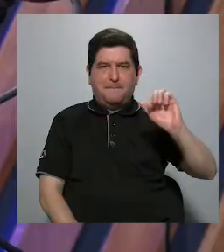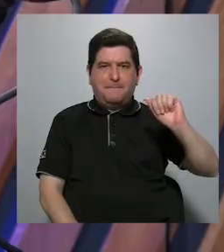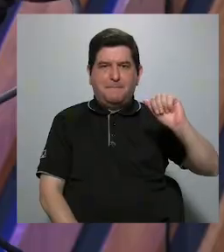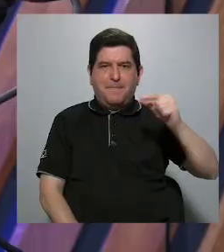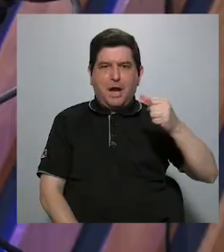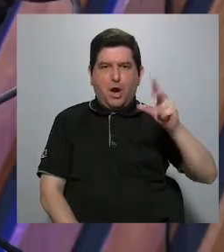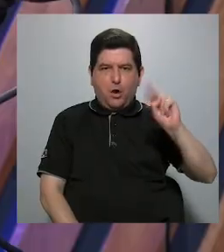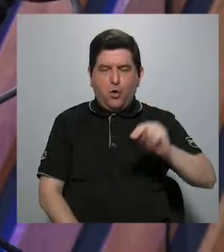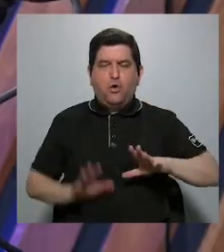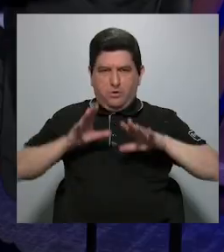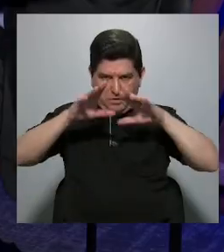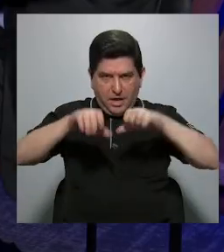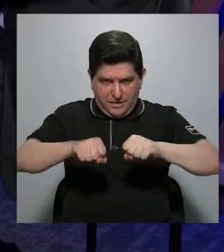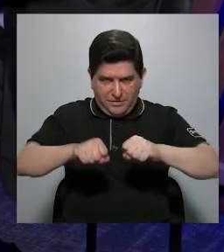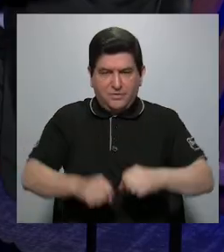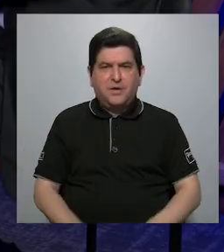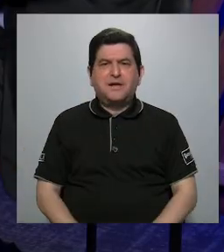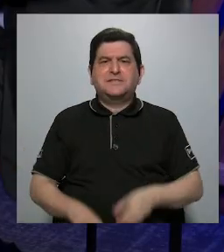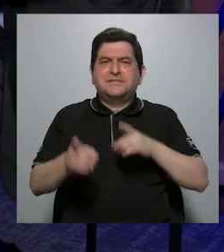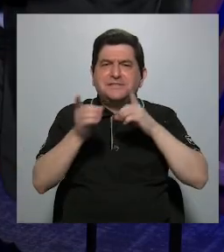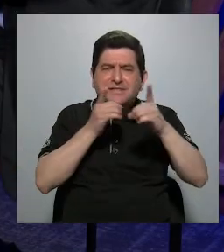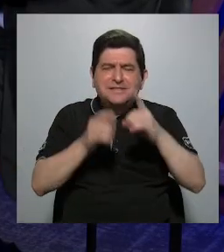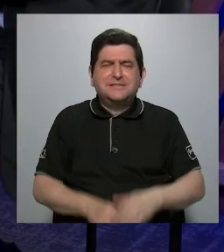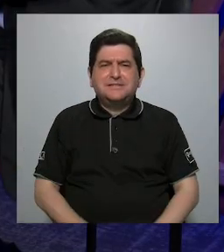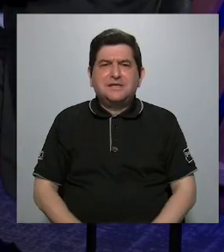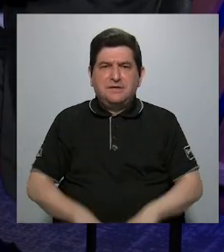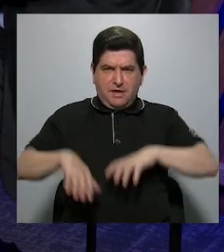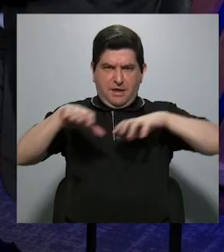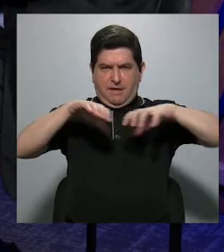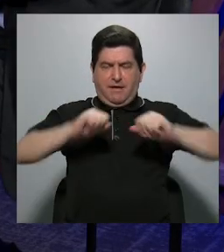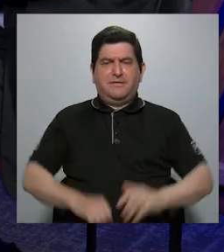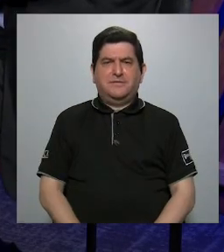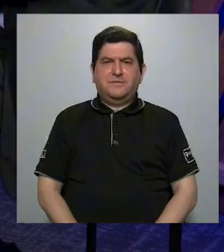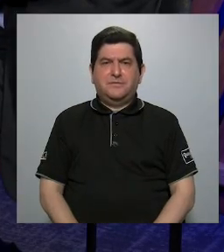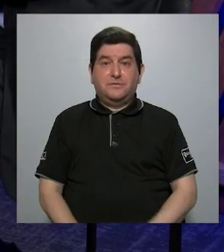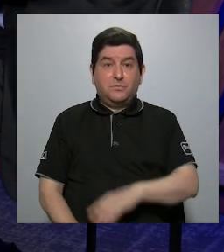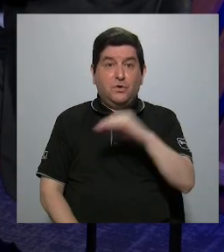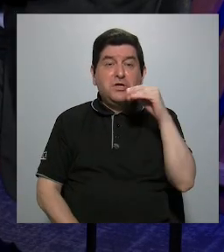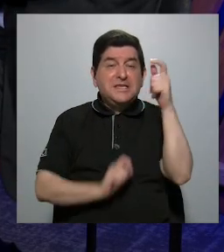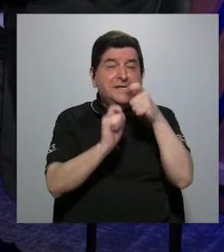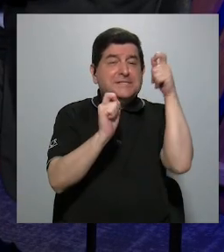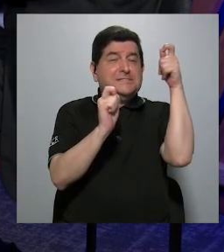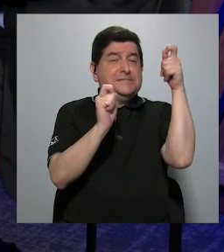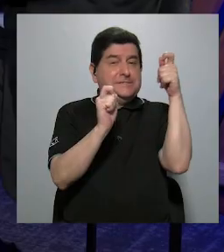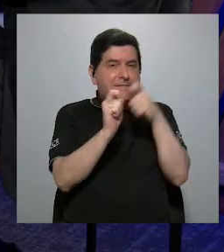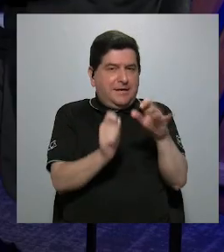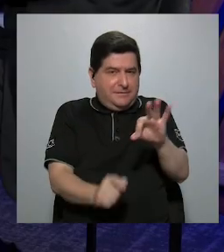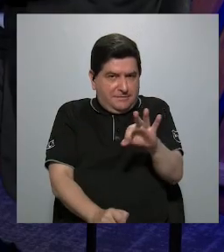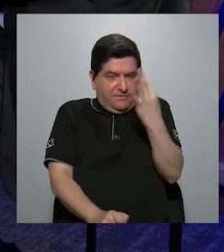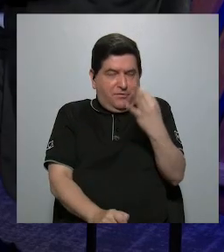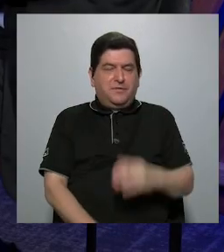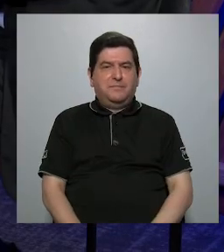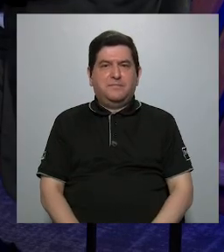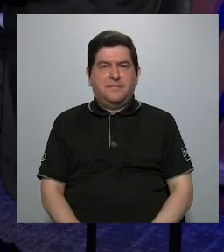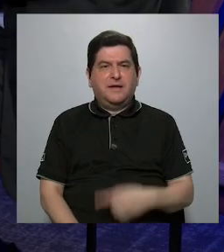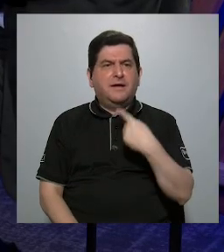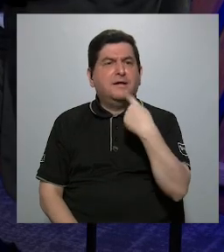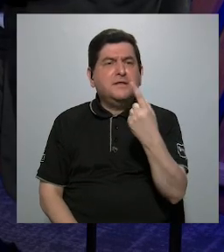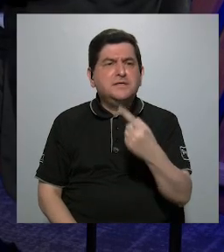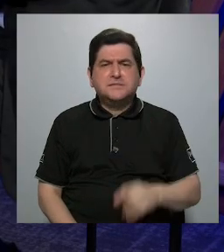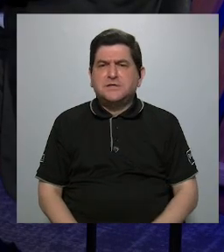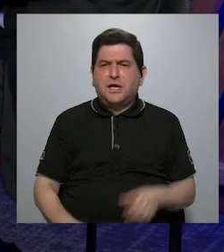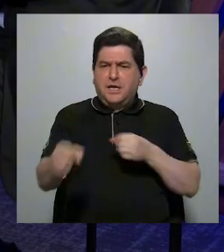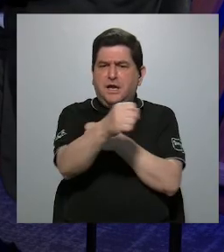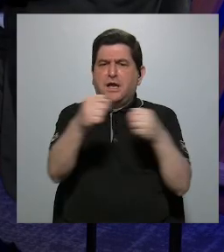gradúa y describe el acto de graduación y con una gran precisión describe